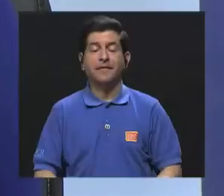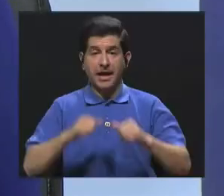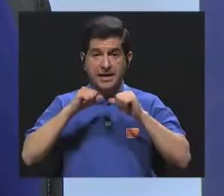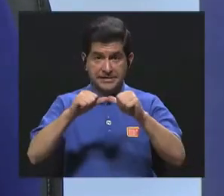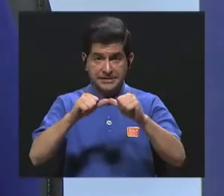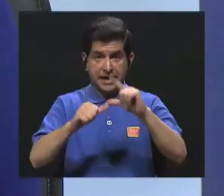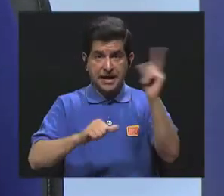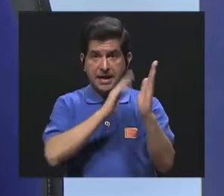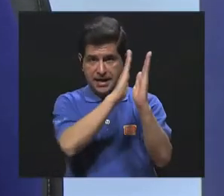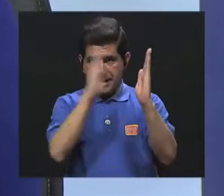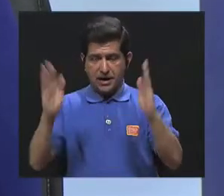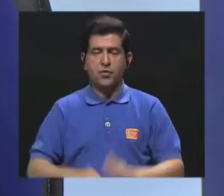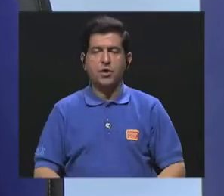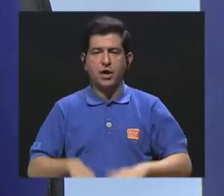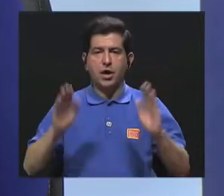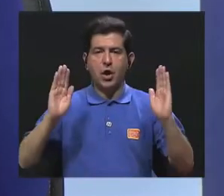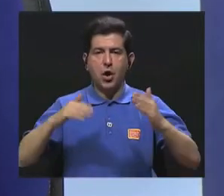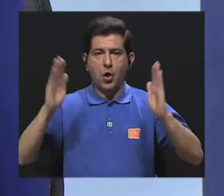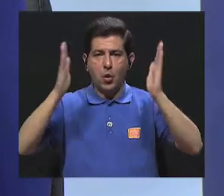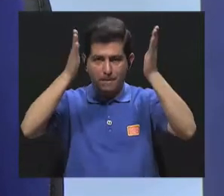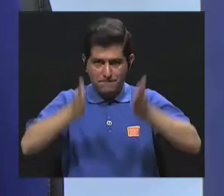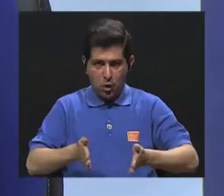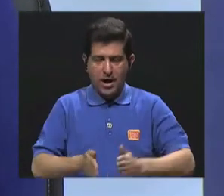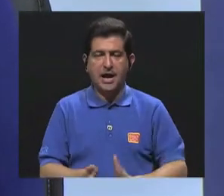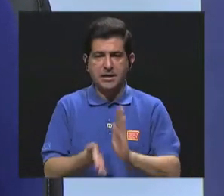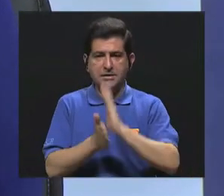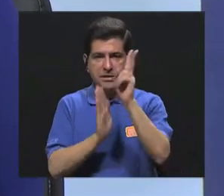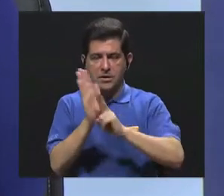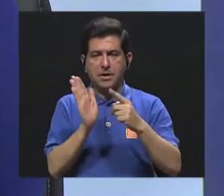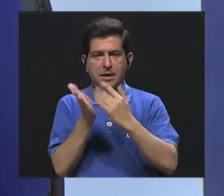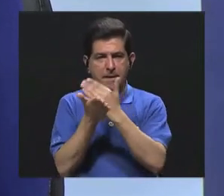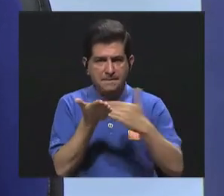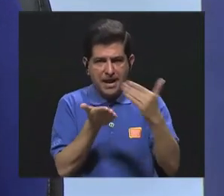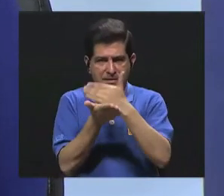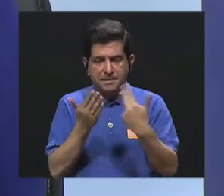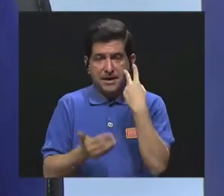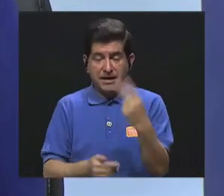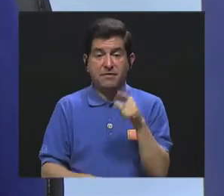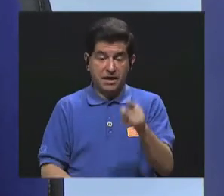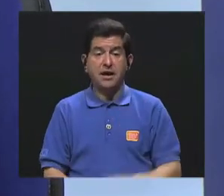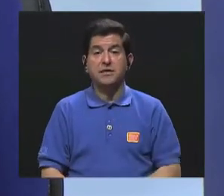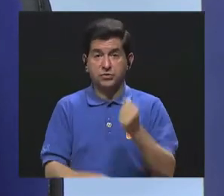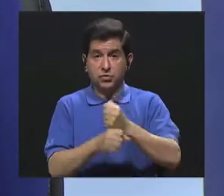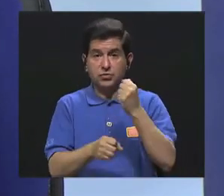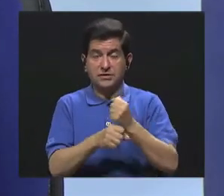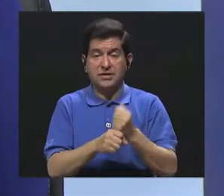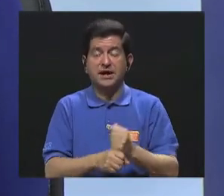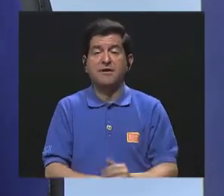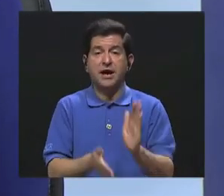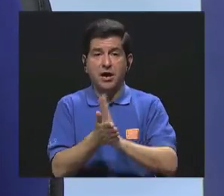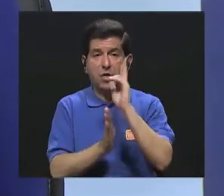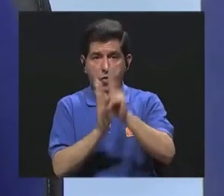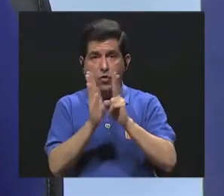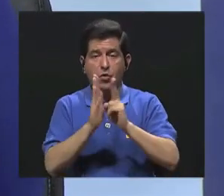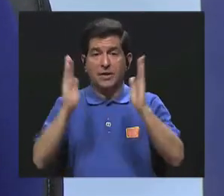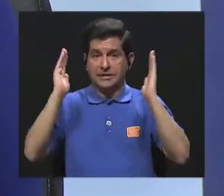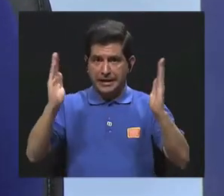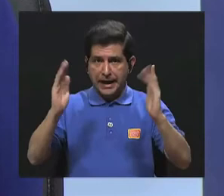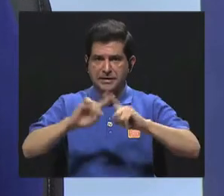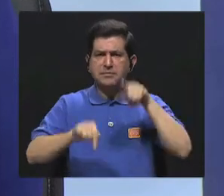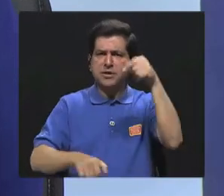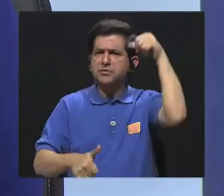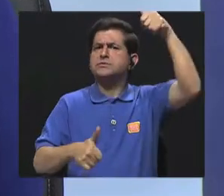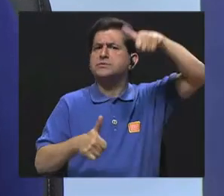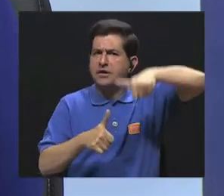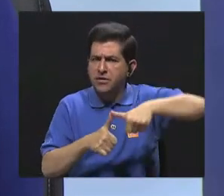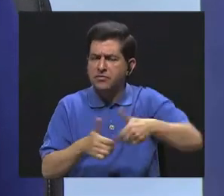Continuamos el lunes de Cinemateca Los Volátiles, es el documental que hemos estado viendo en fragmentos, dado que es un largometraje documental, pero es muy importante que usted tome en